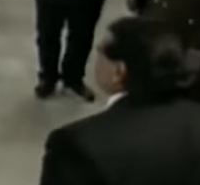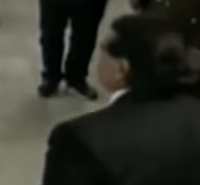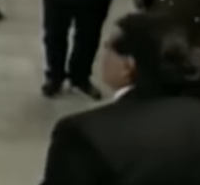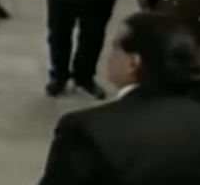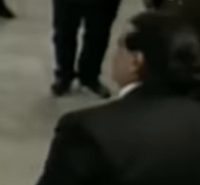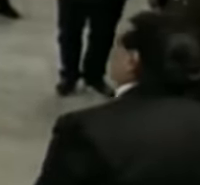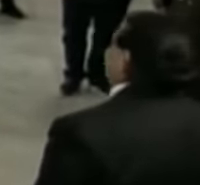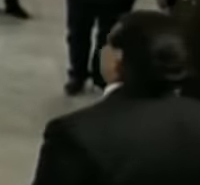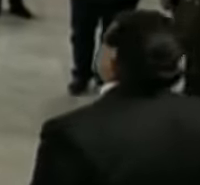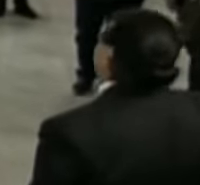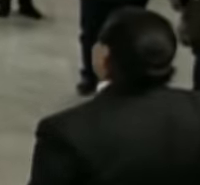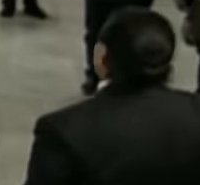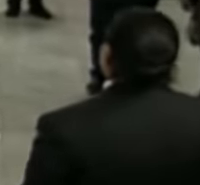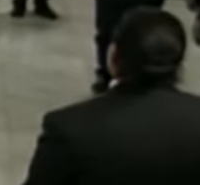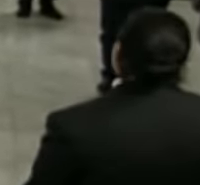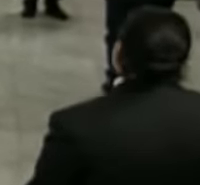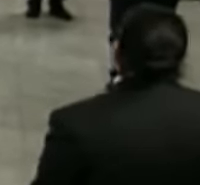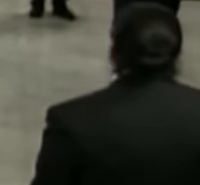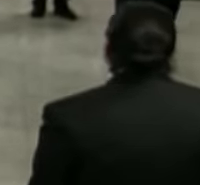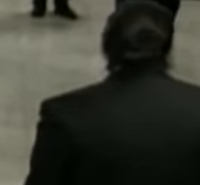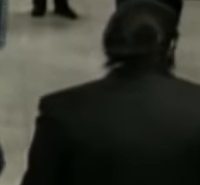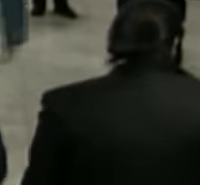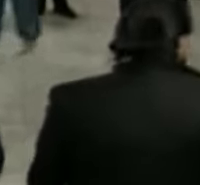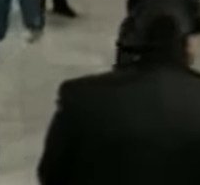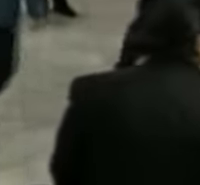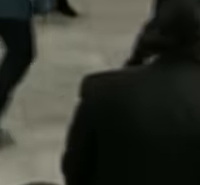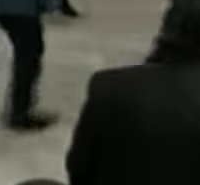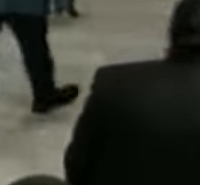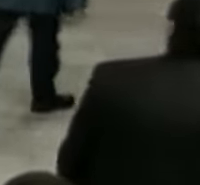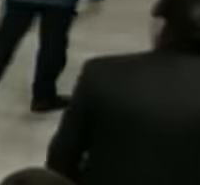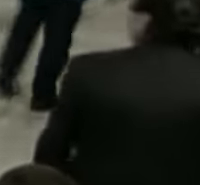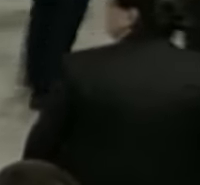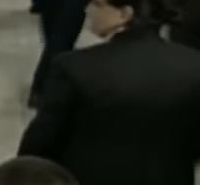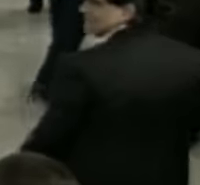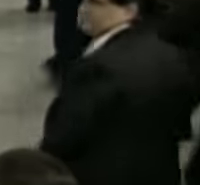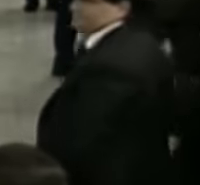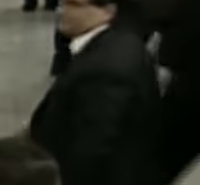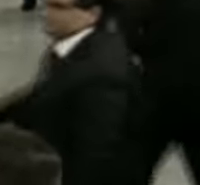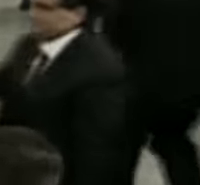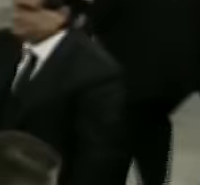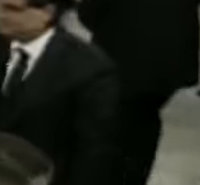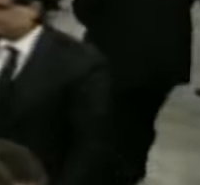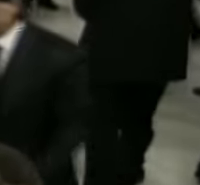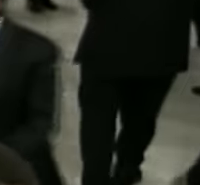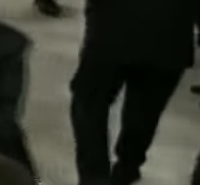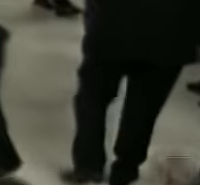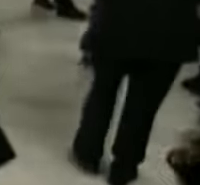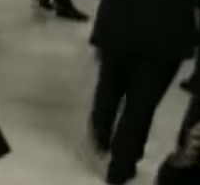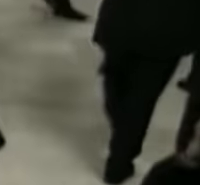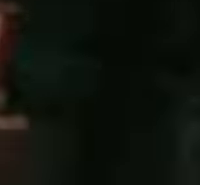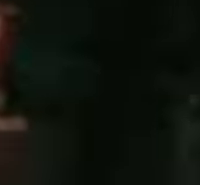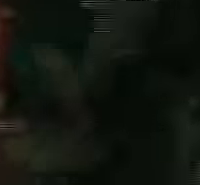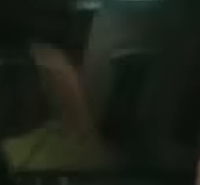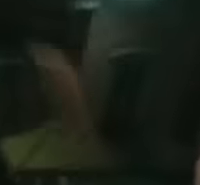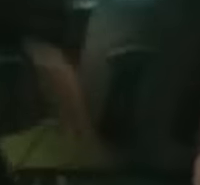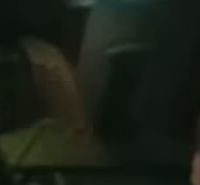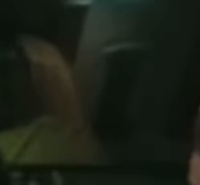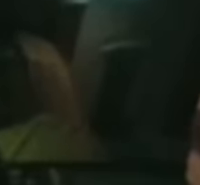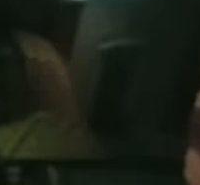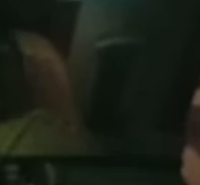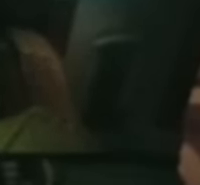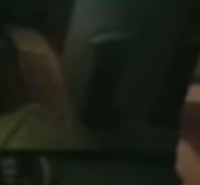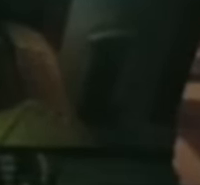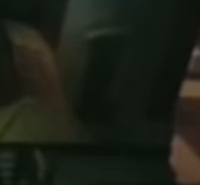países del mundo deben cuidarse además de las políticas intervencionistas hacia Venezuela. No lo vamos a aceptar. Venezuela se respeta,